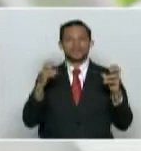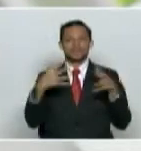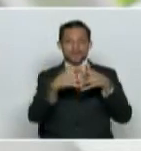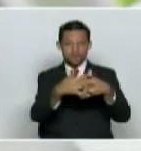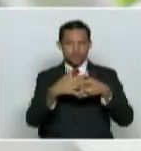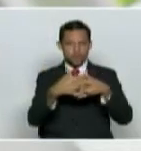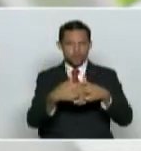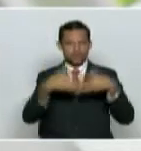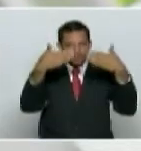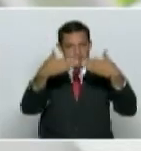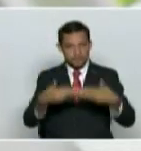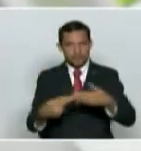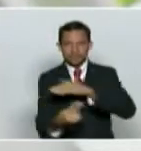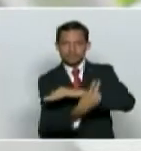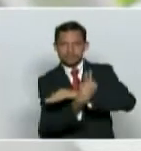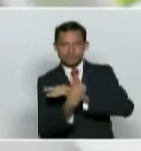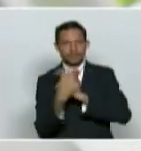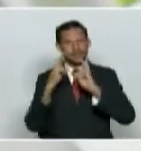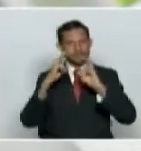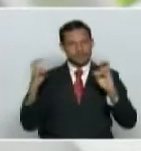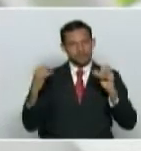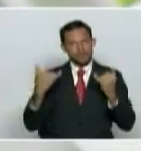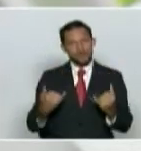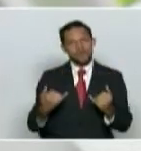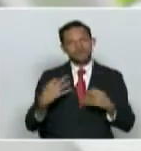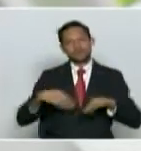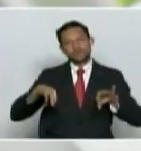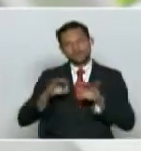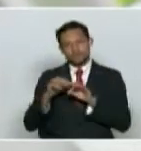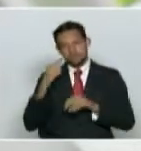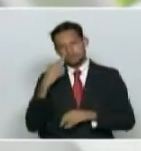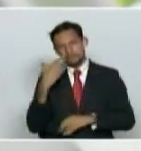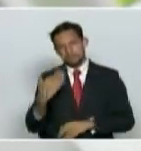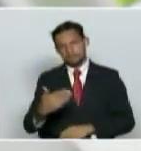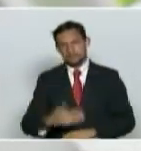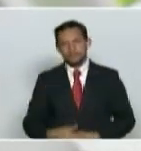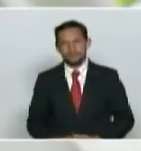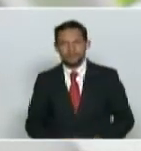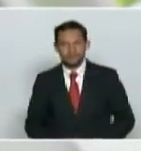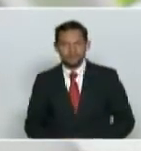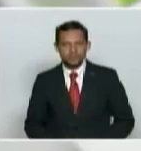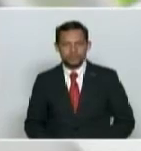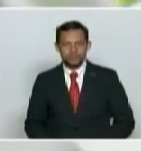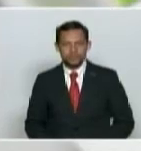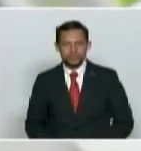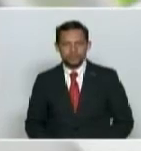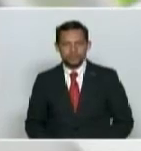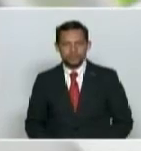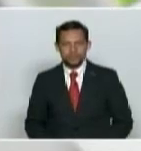inclusión a la población en condición de discapacidad auditiva e hipoacústica. Veamos.